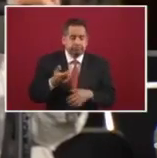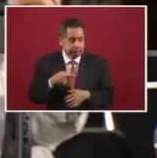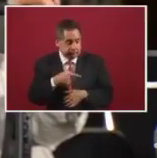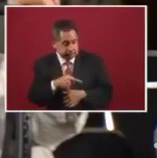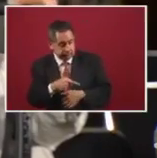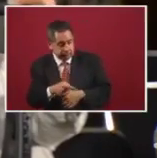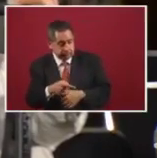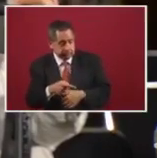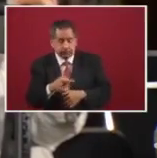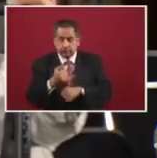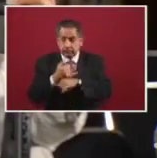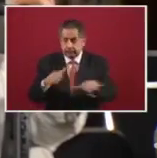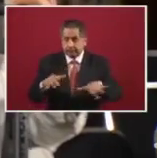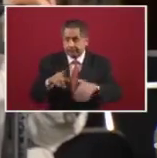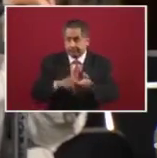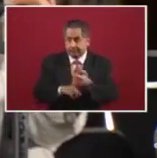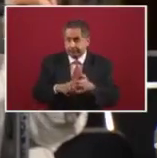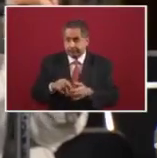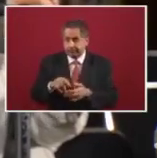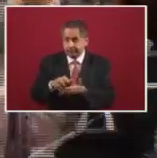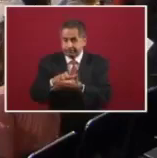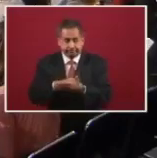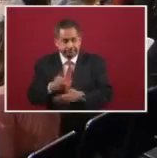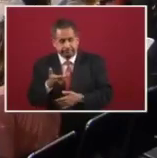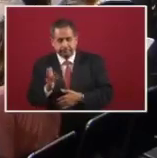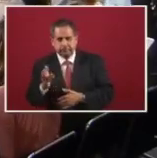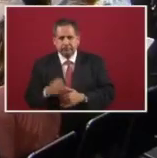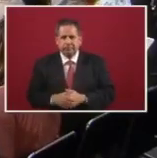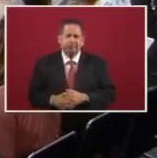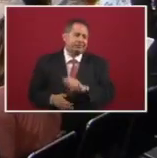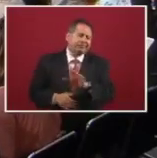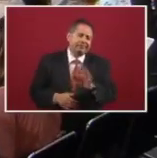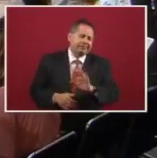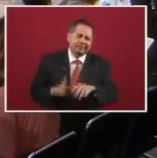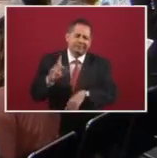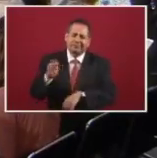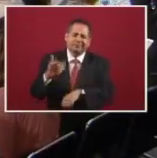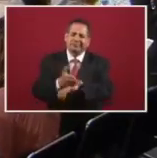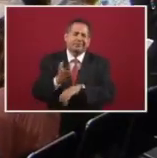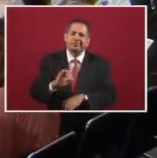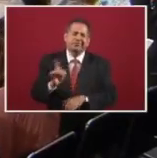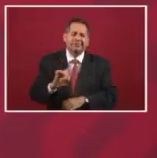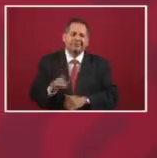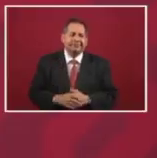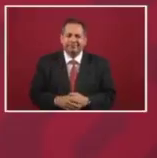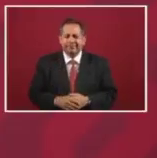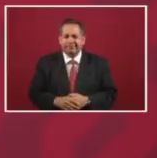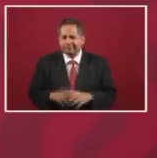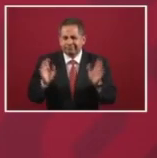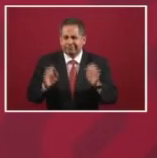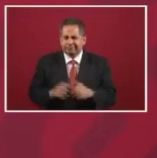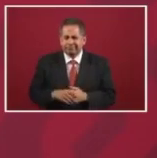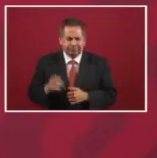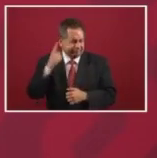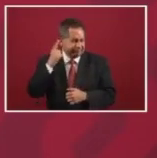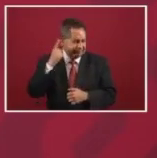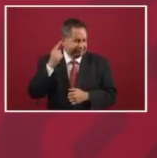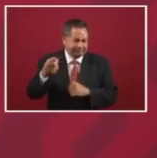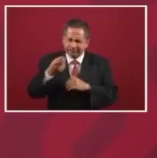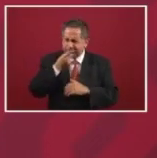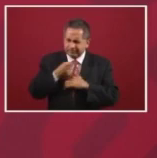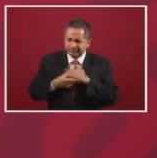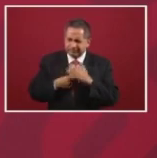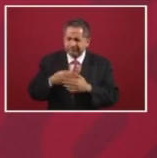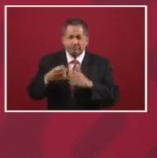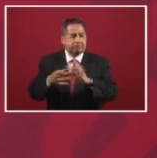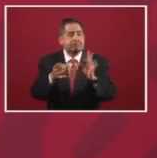días de que se presente el informe de pobreza. Y otra no, pregunta, gracias. No fue eso. O sea, sí me enteré de que